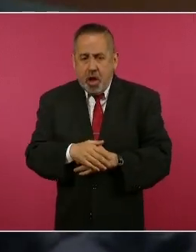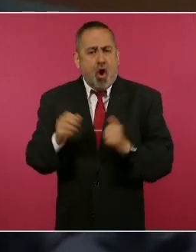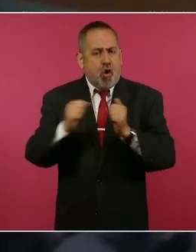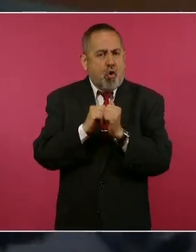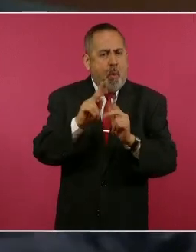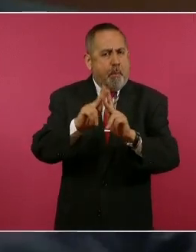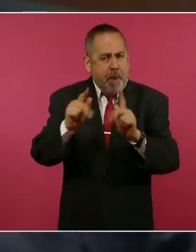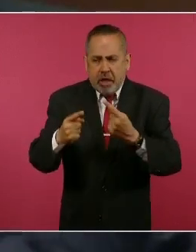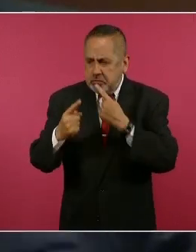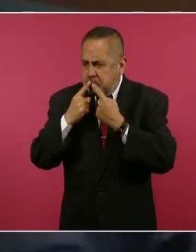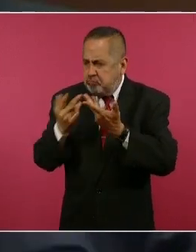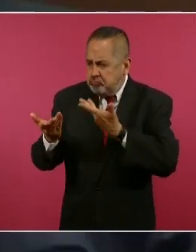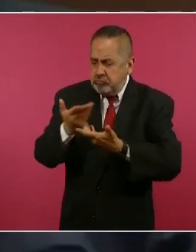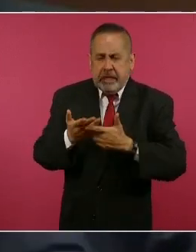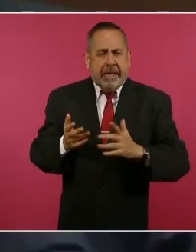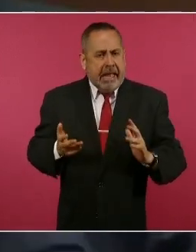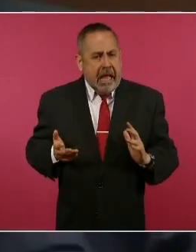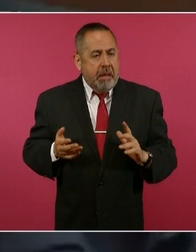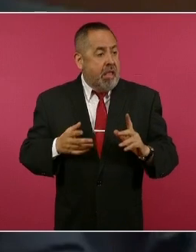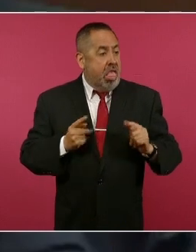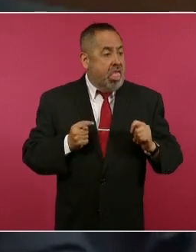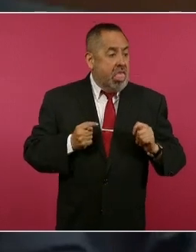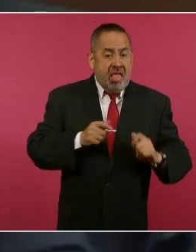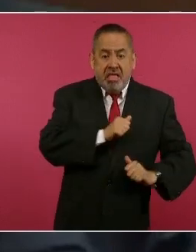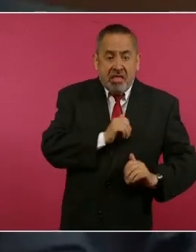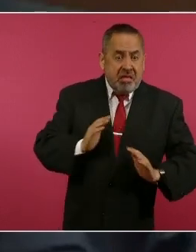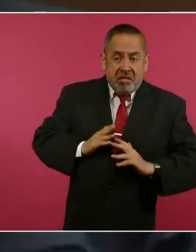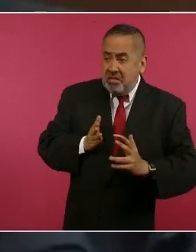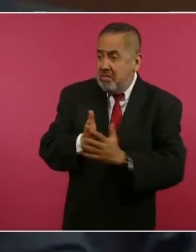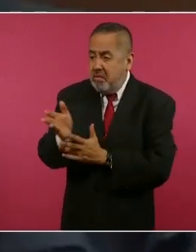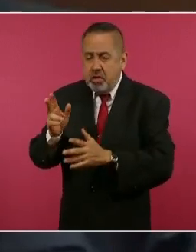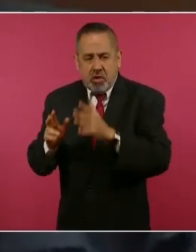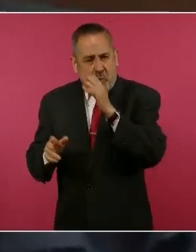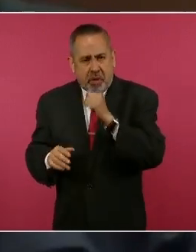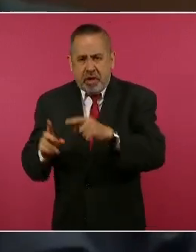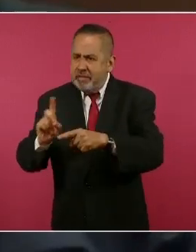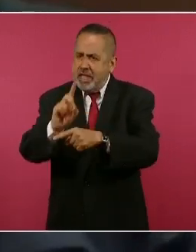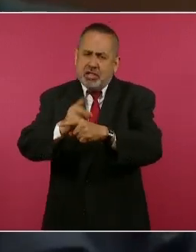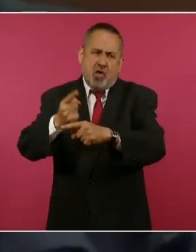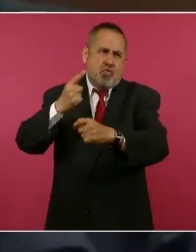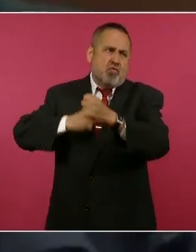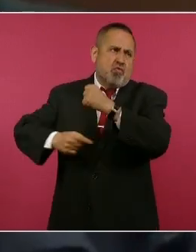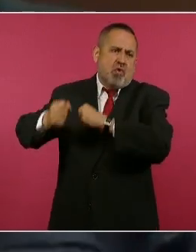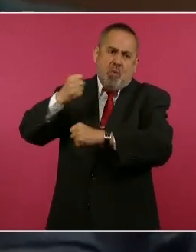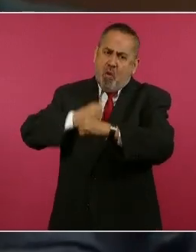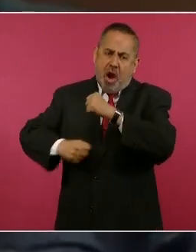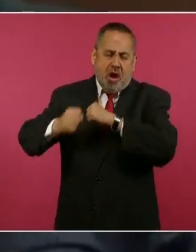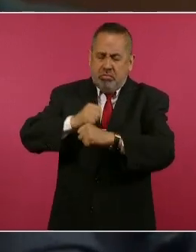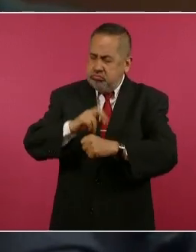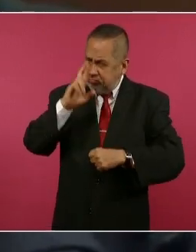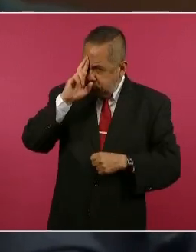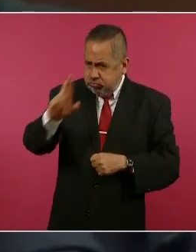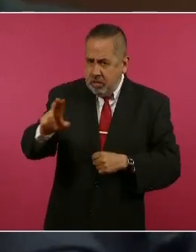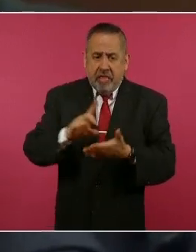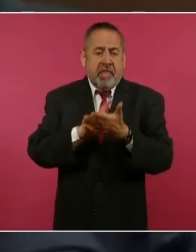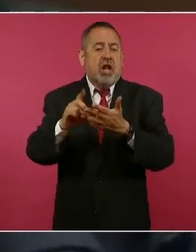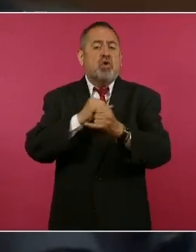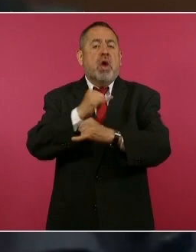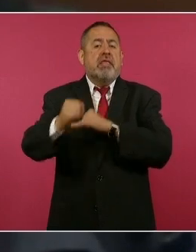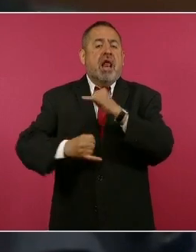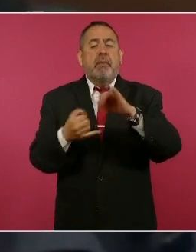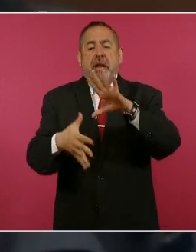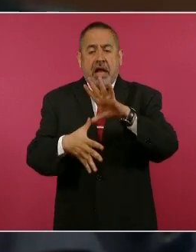misiones diplomáticas es norma consuetudinaria central en las relaciones entre Estados de tiempos inmemoriales. Sus normas han sido recogidas tanto en el derecho